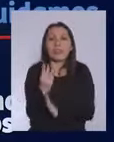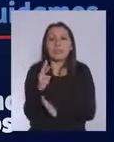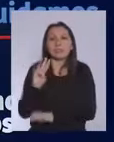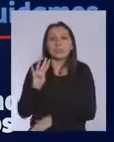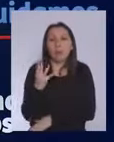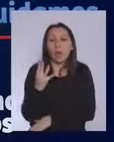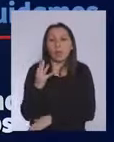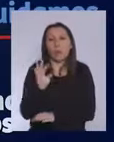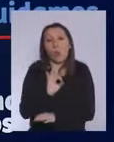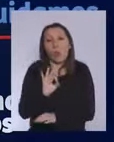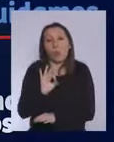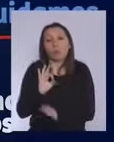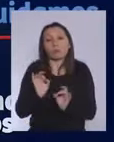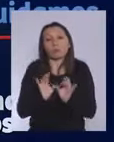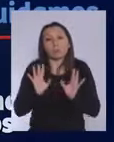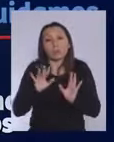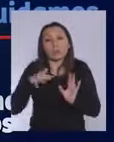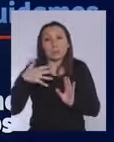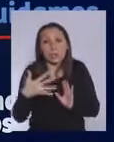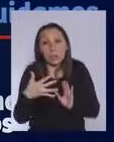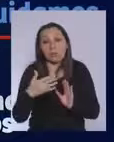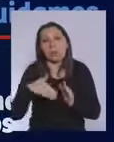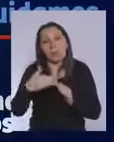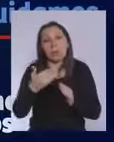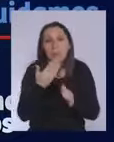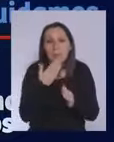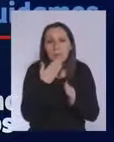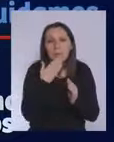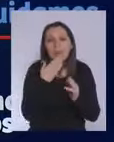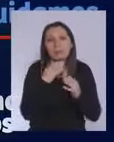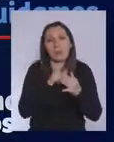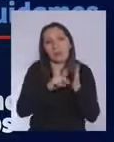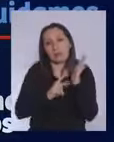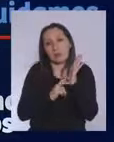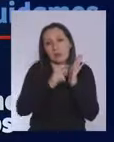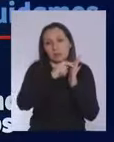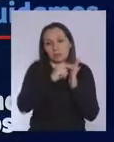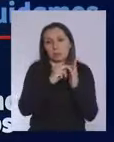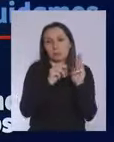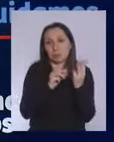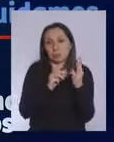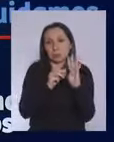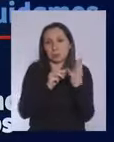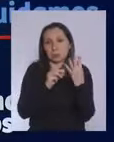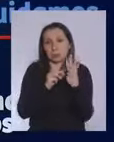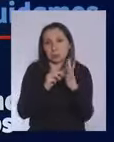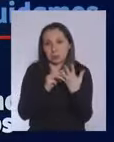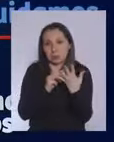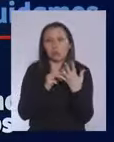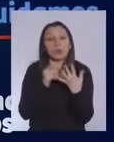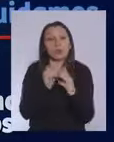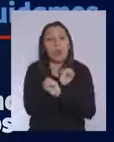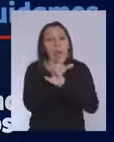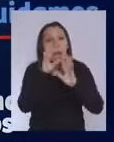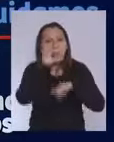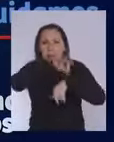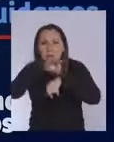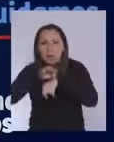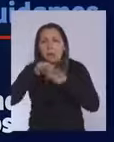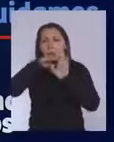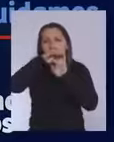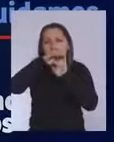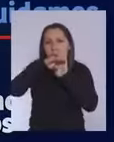o si ya llegamos a tener como unas en fase 5 también que son comunes que tienen indicadores de salud claramente a